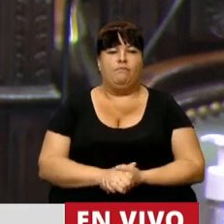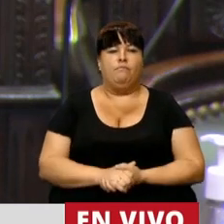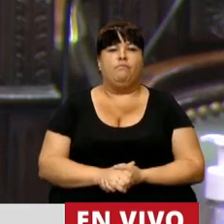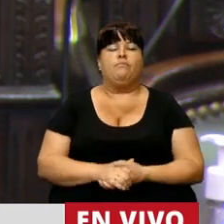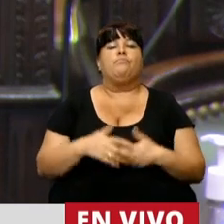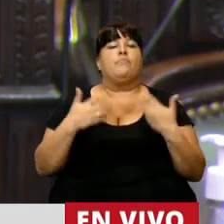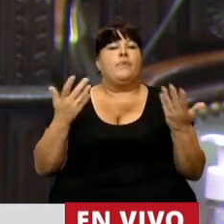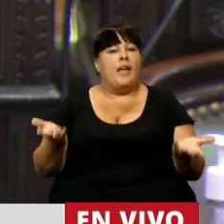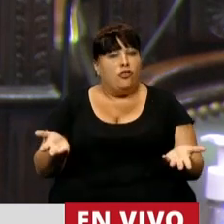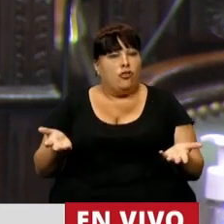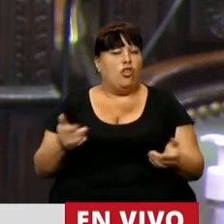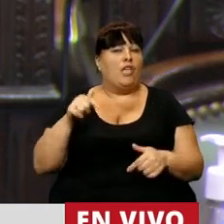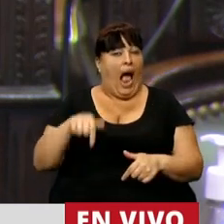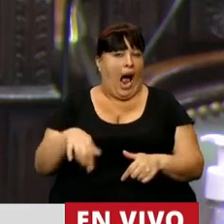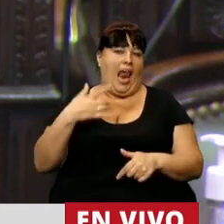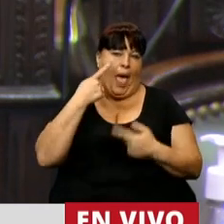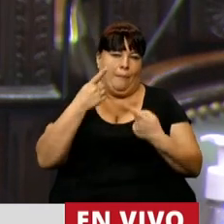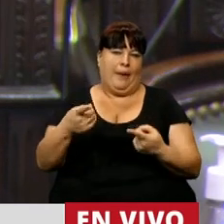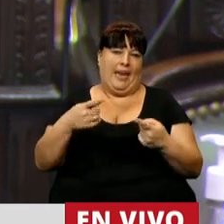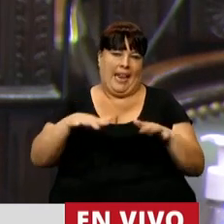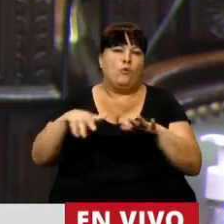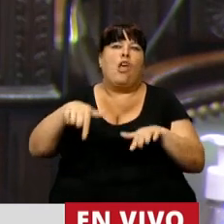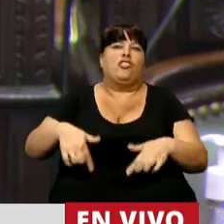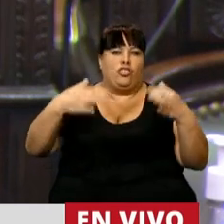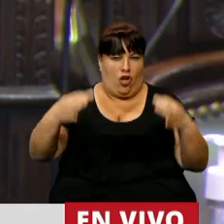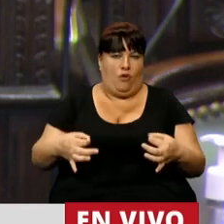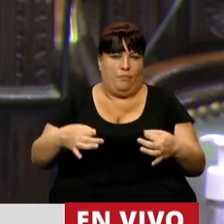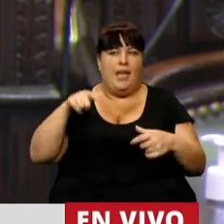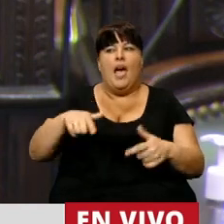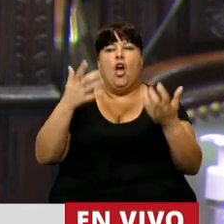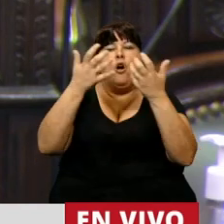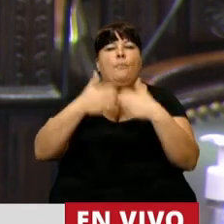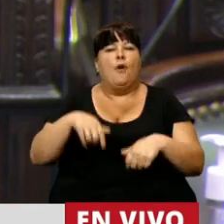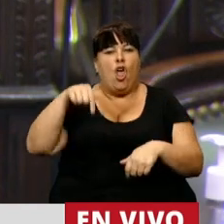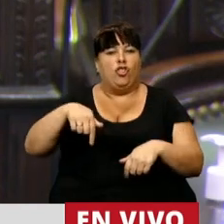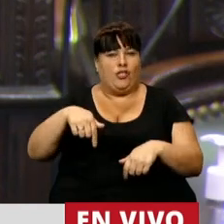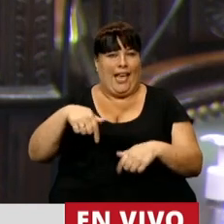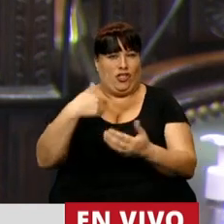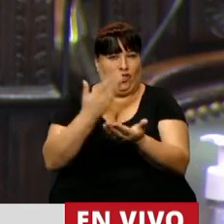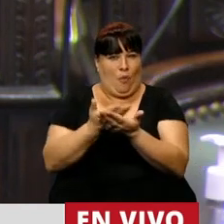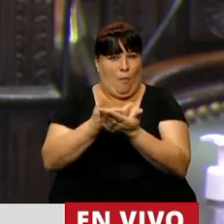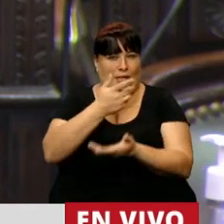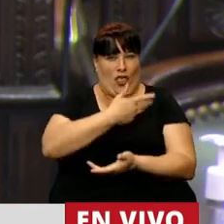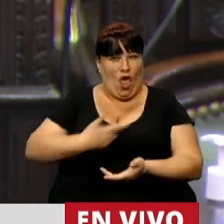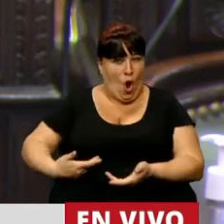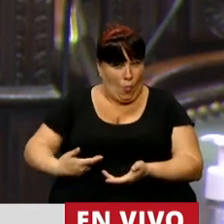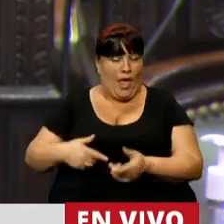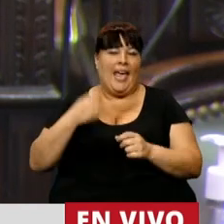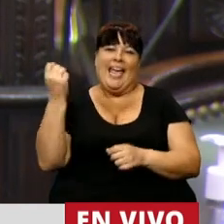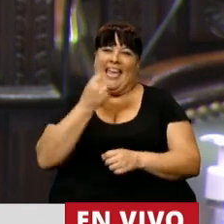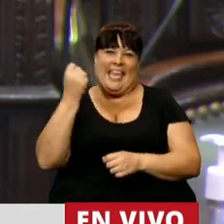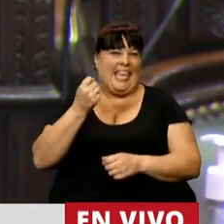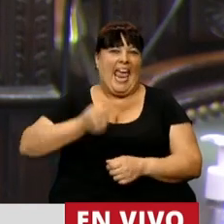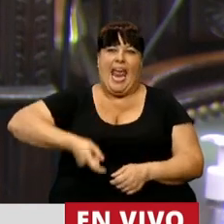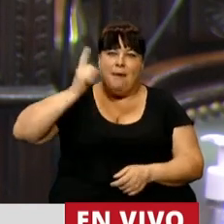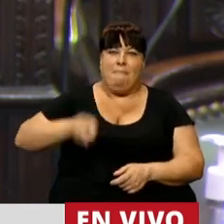Entonces, señor presidente, es hora que digamos la realidad. Este proyecto que hoy está llevando a cabo el oficialismo y tratando de